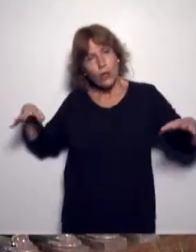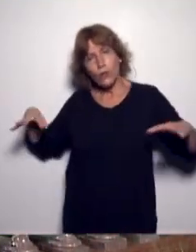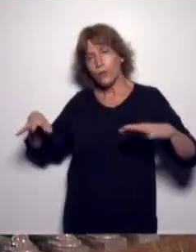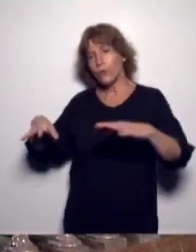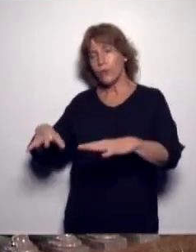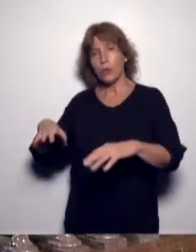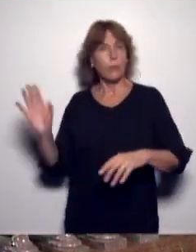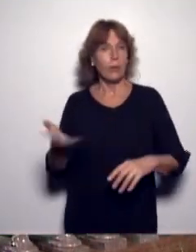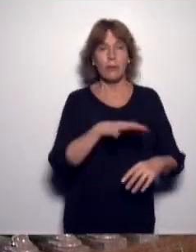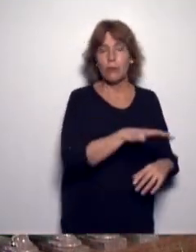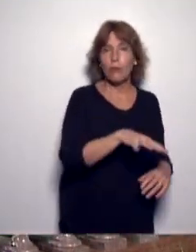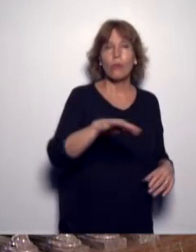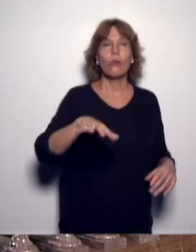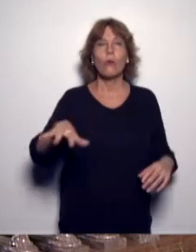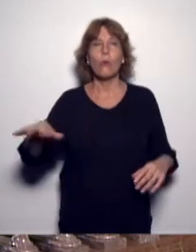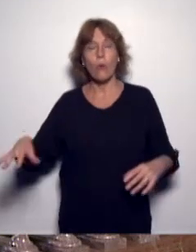de todas partes.